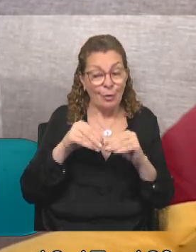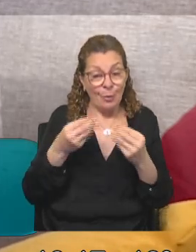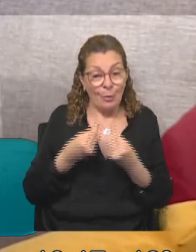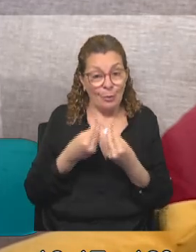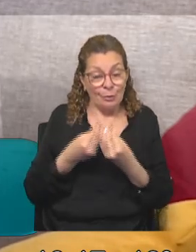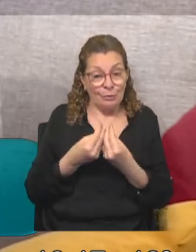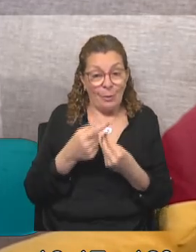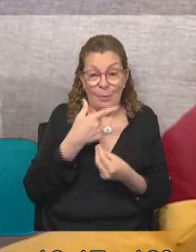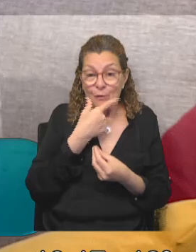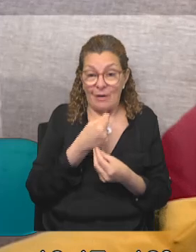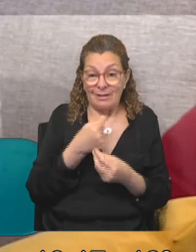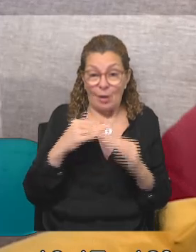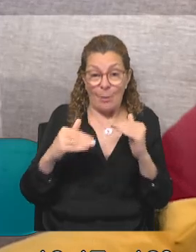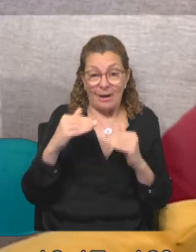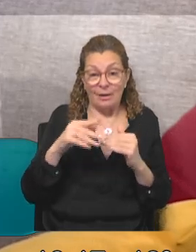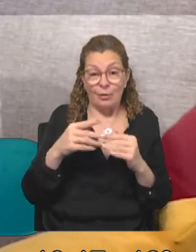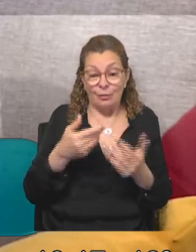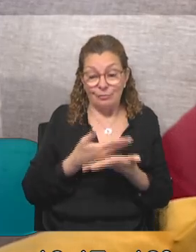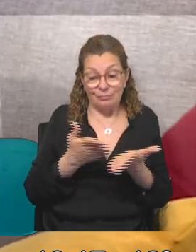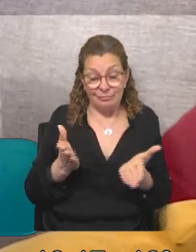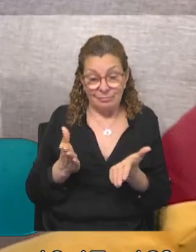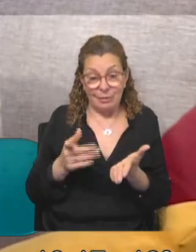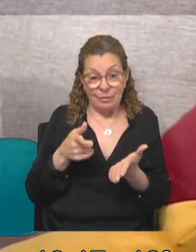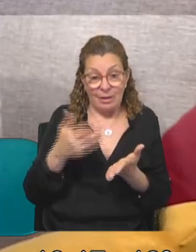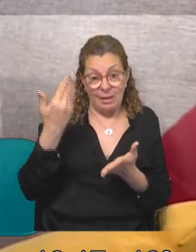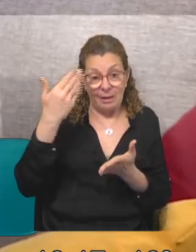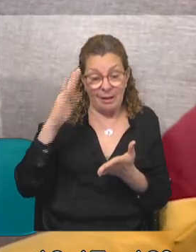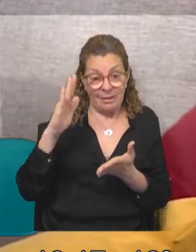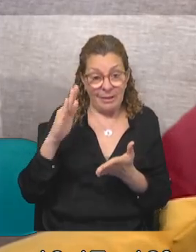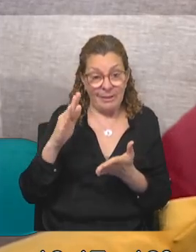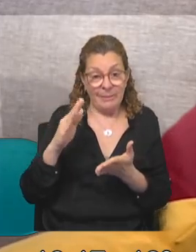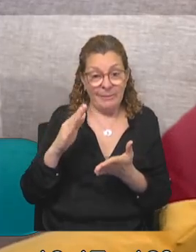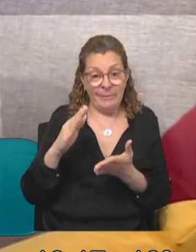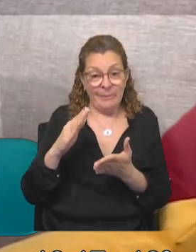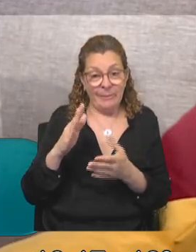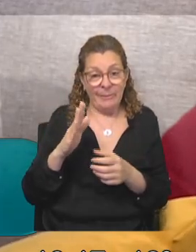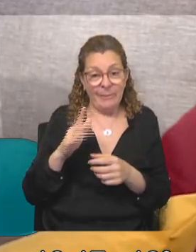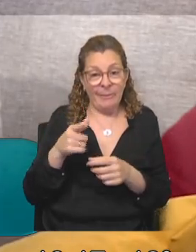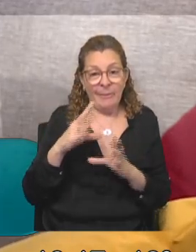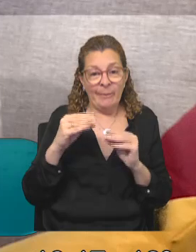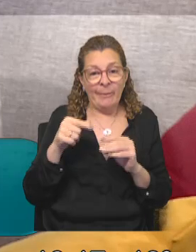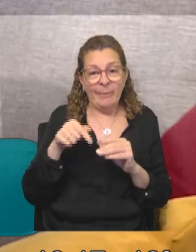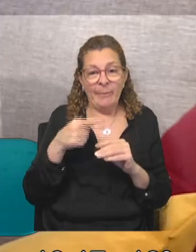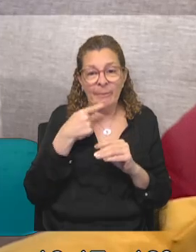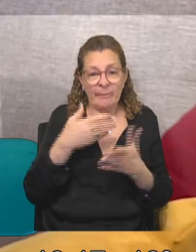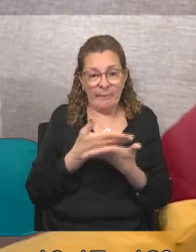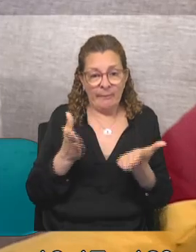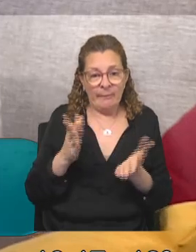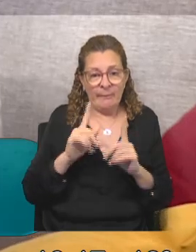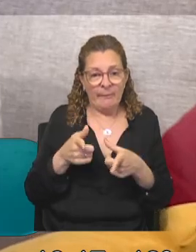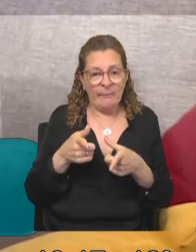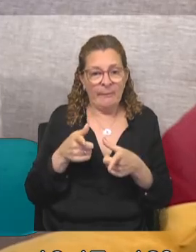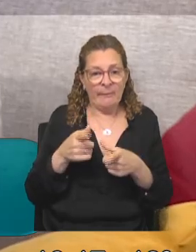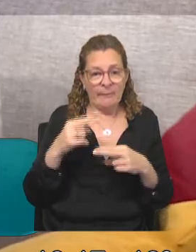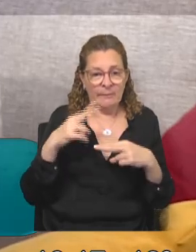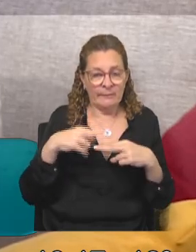es muy fácil compararnos constantemente. Ustedes, grandes artistas, hablándole de que están muy expuestos también desde